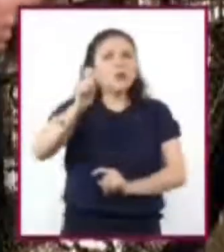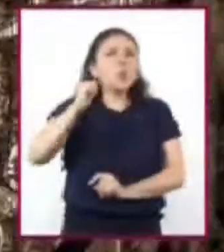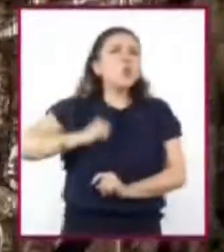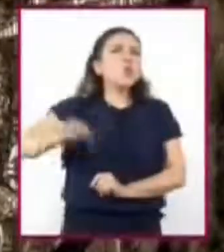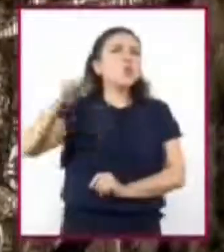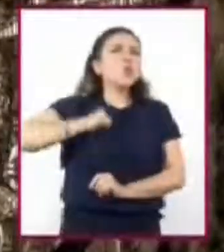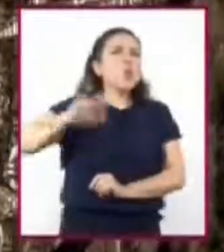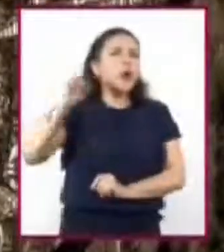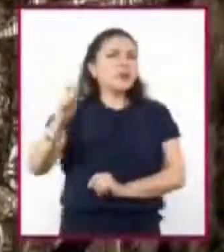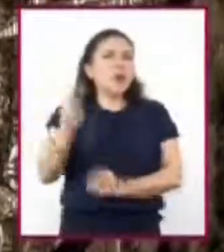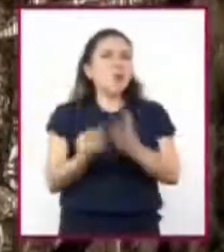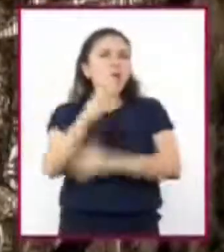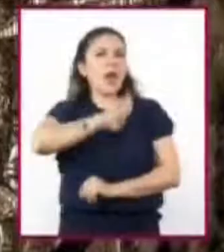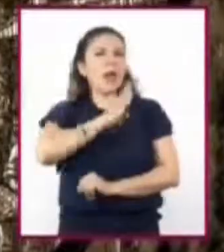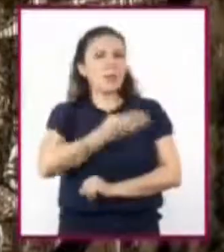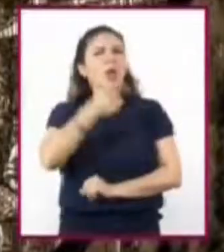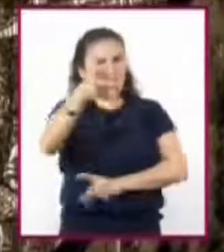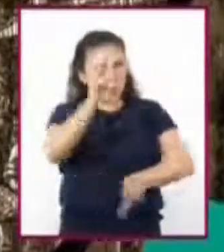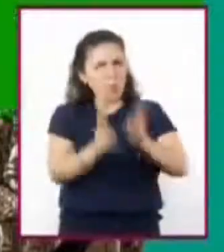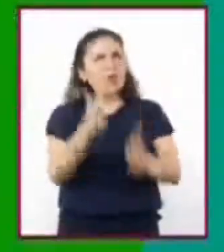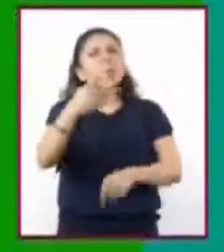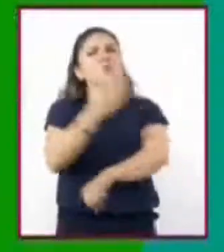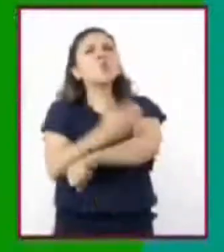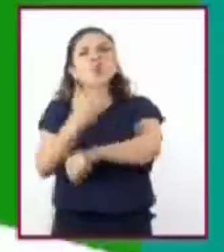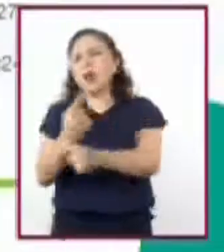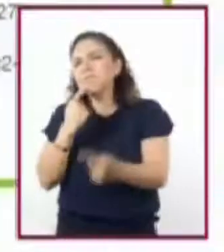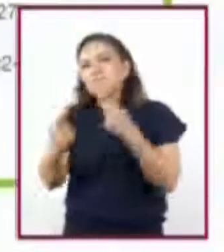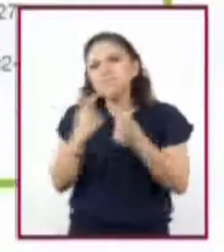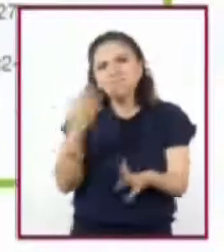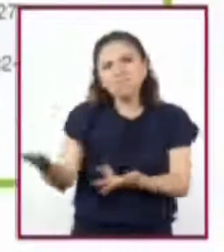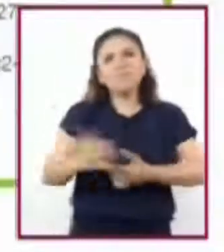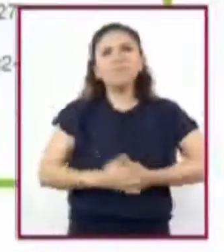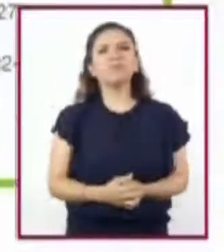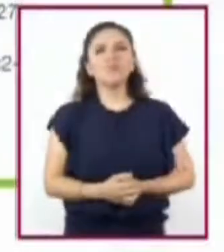virreinato? Coméntalo con tus compañeros.